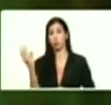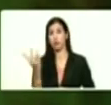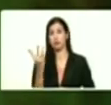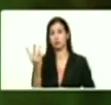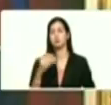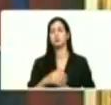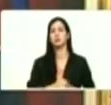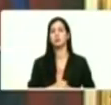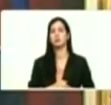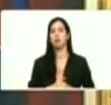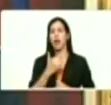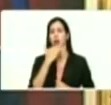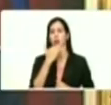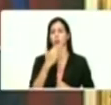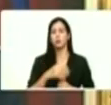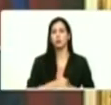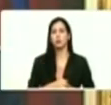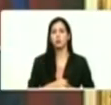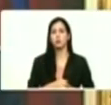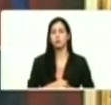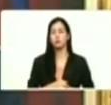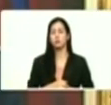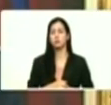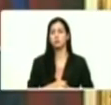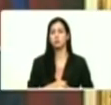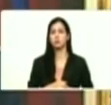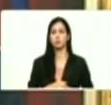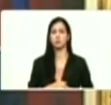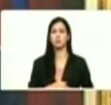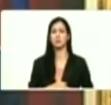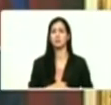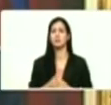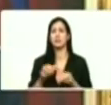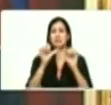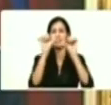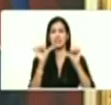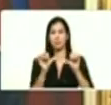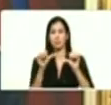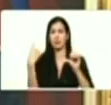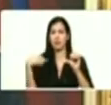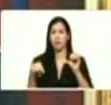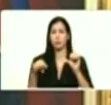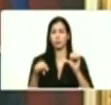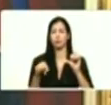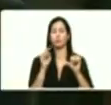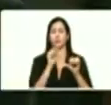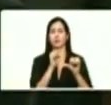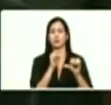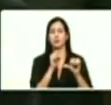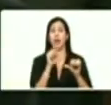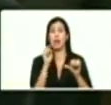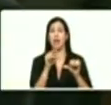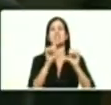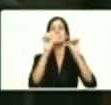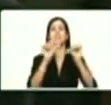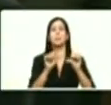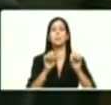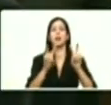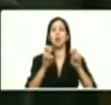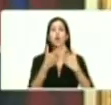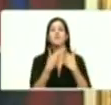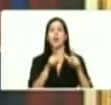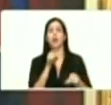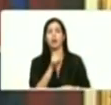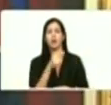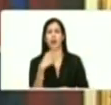una de las cosas que más ha caotizado el sistema instalado neoliberal neoliberal si